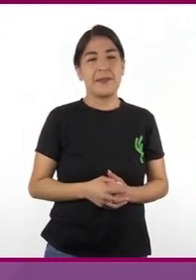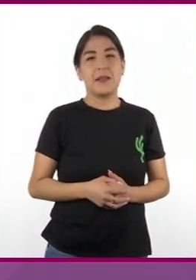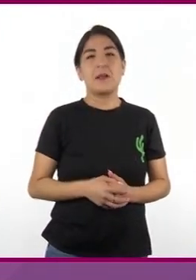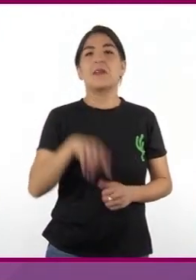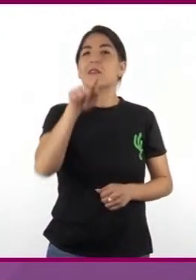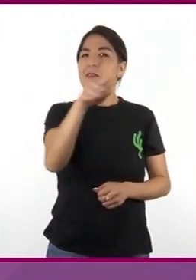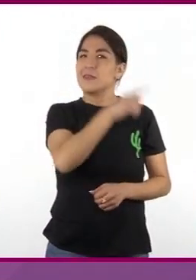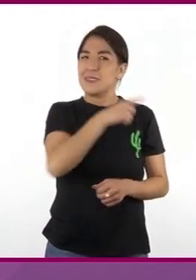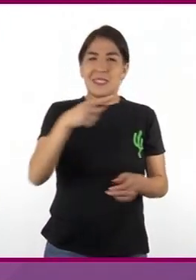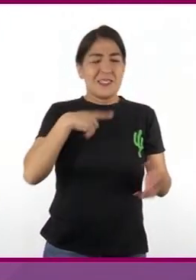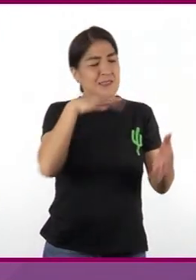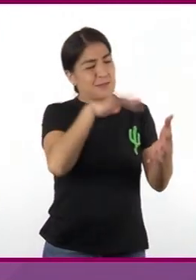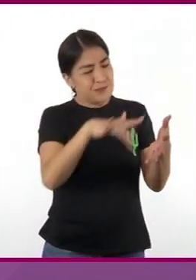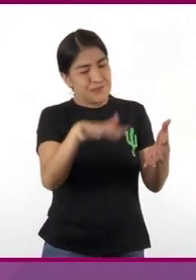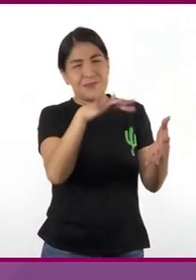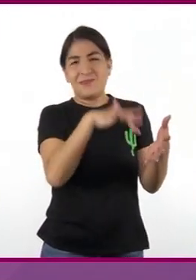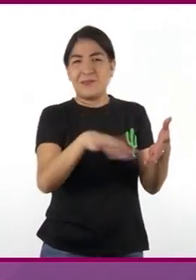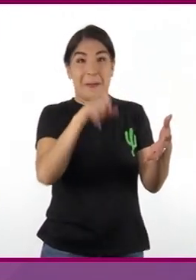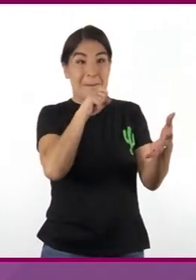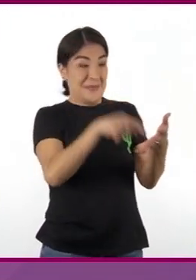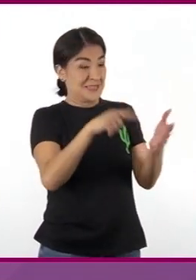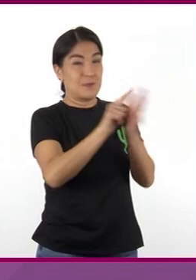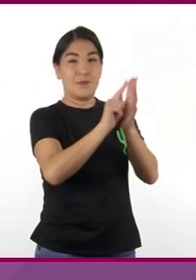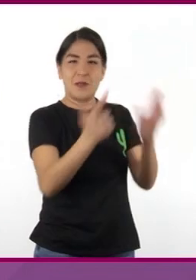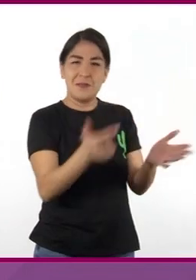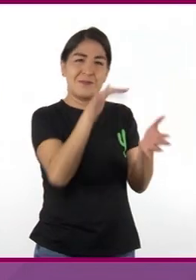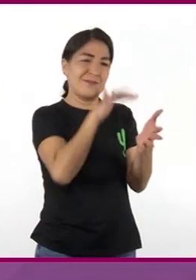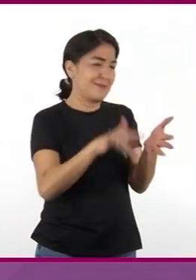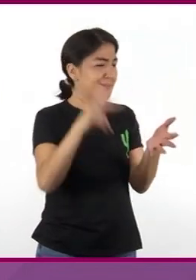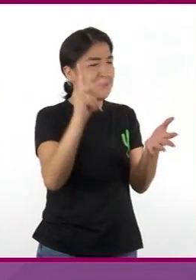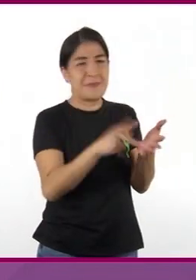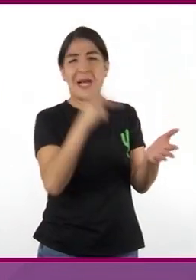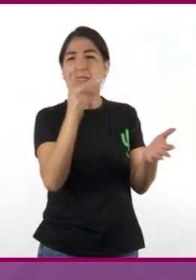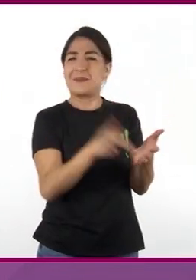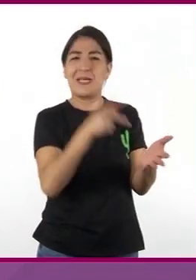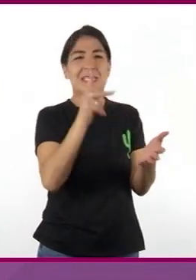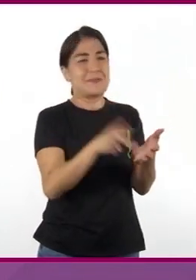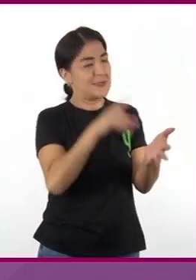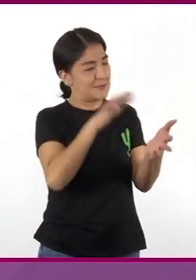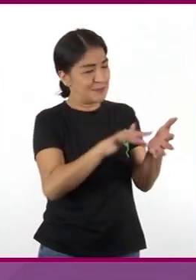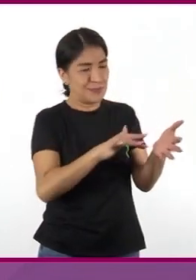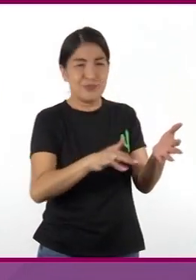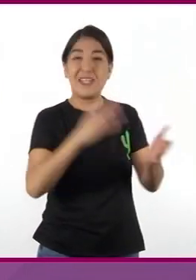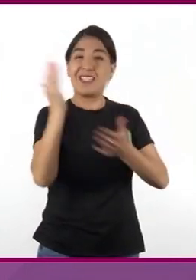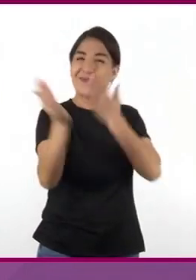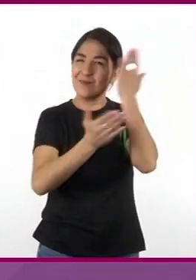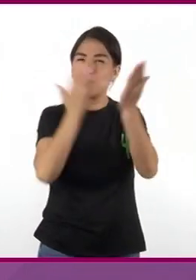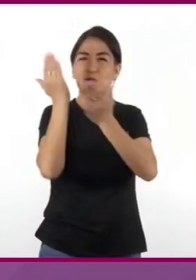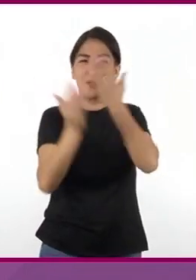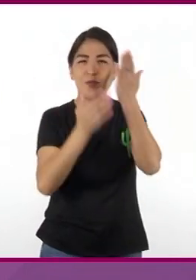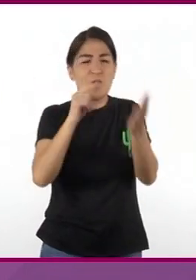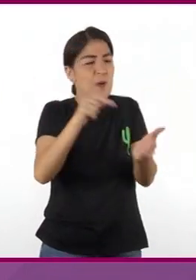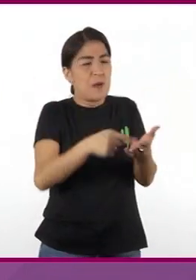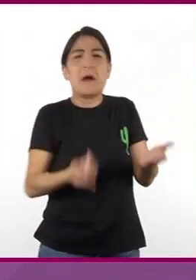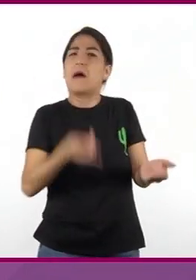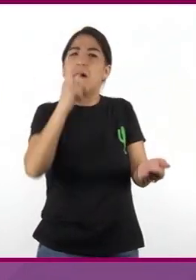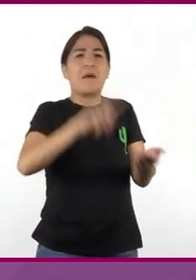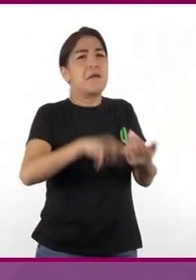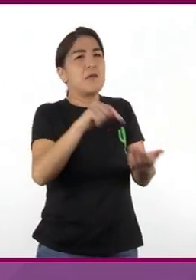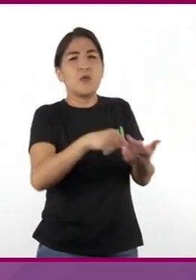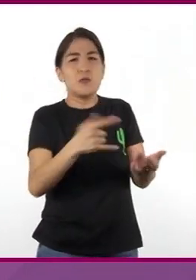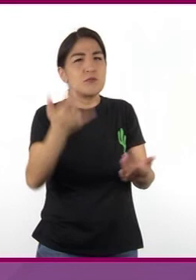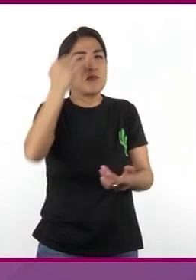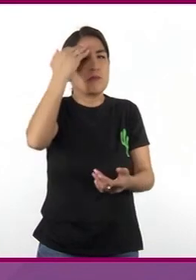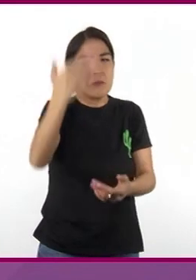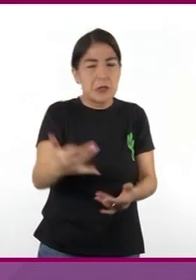lean muchas veces la obra que van a prologar y que estudien lo más que puedan el contexto en el que se produjo